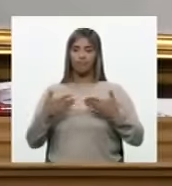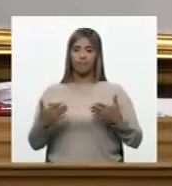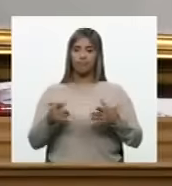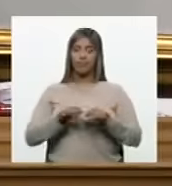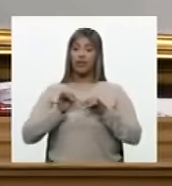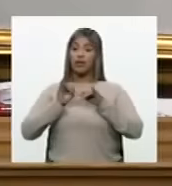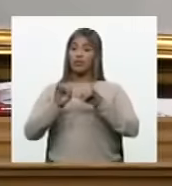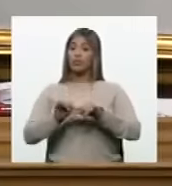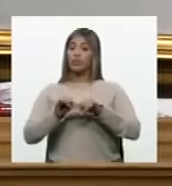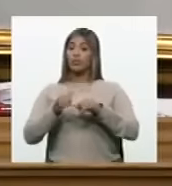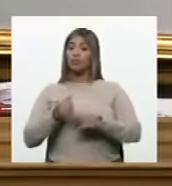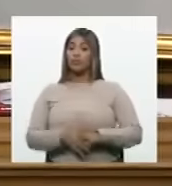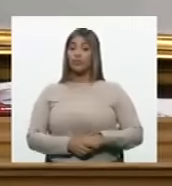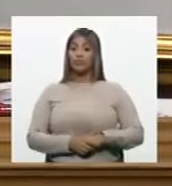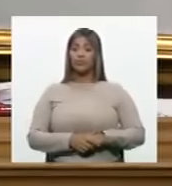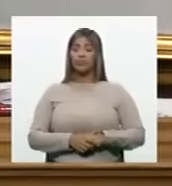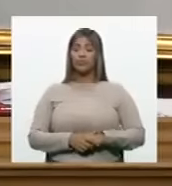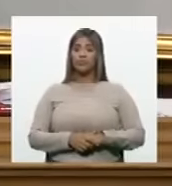lo que siempre